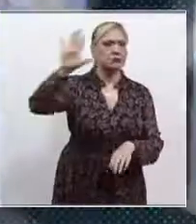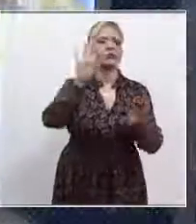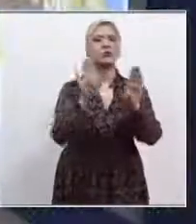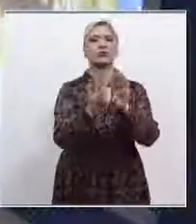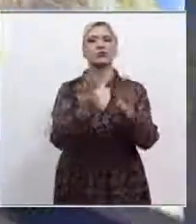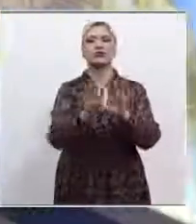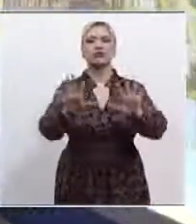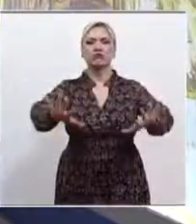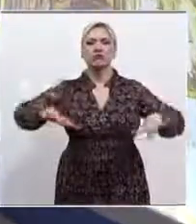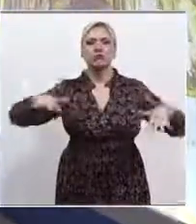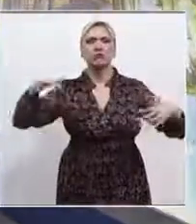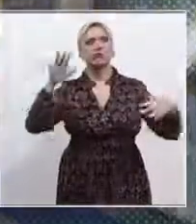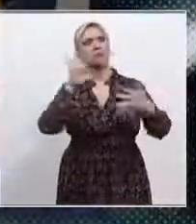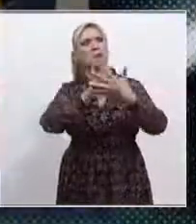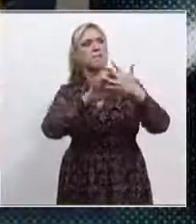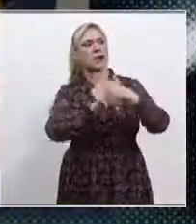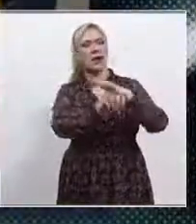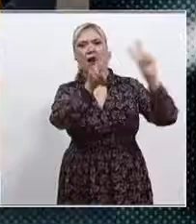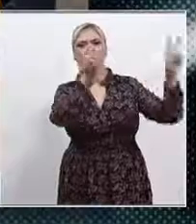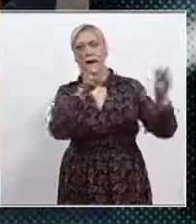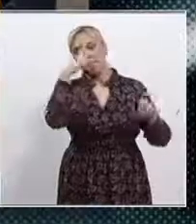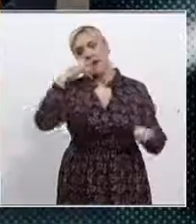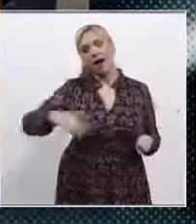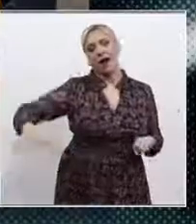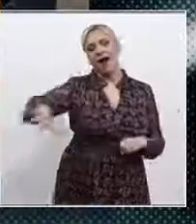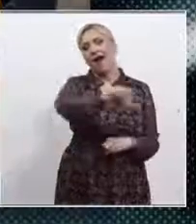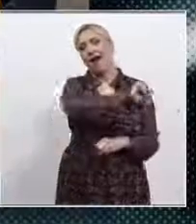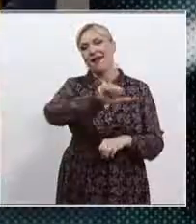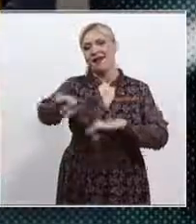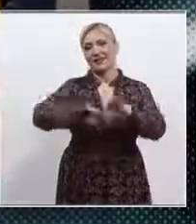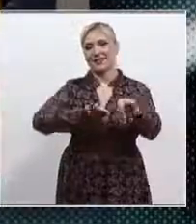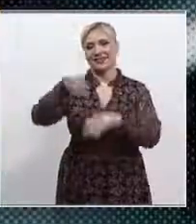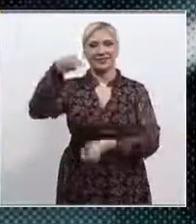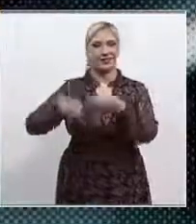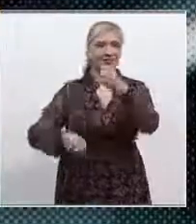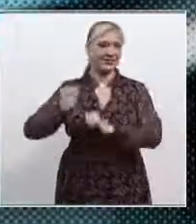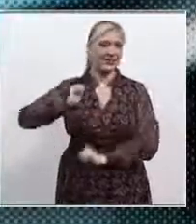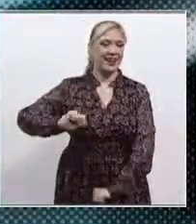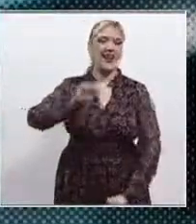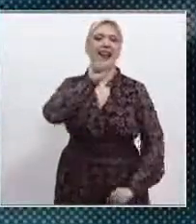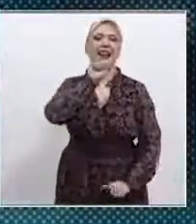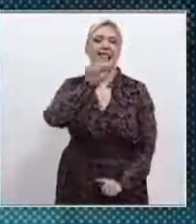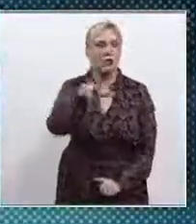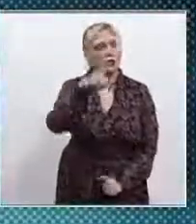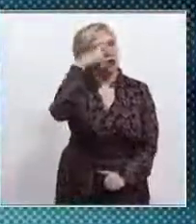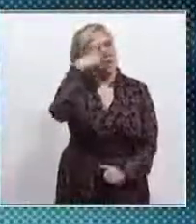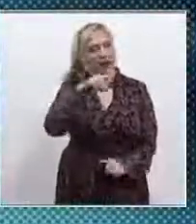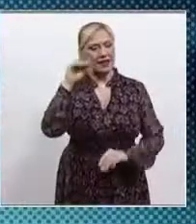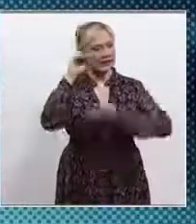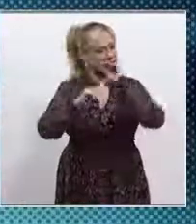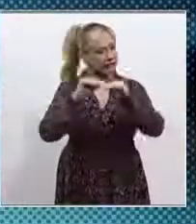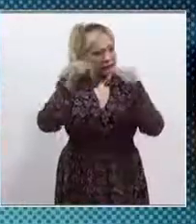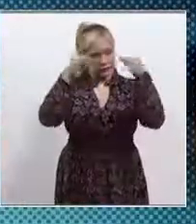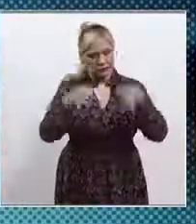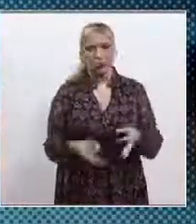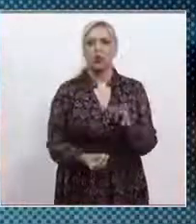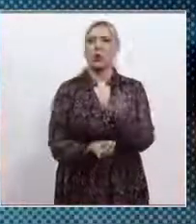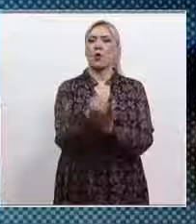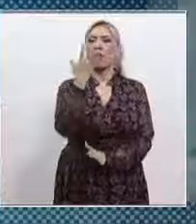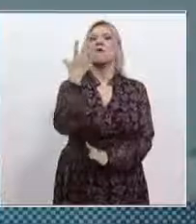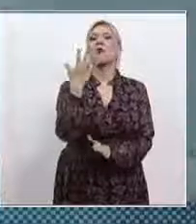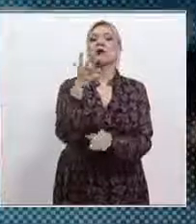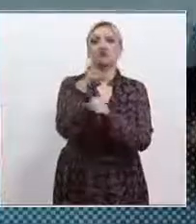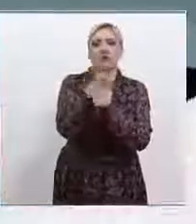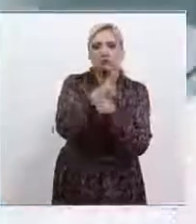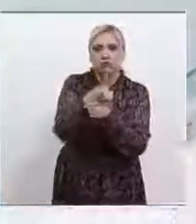en materia penal, dirigida a la comunidad del Poder Judicial de Jalisco, con el objetivo de perfeccionar el sistema de justicia penal